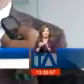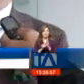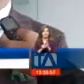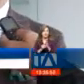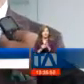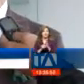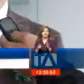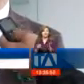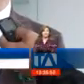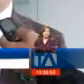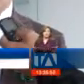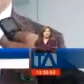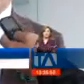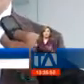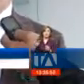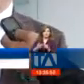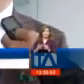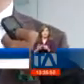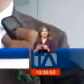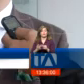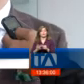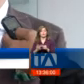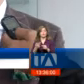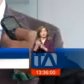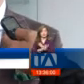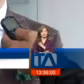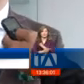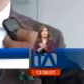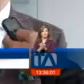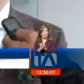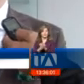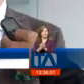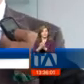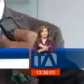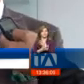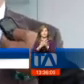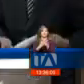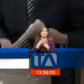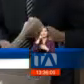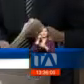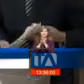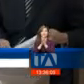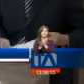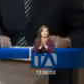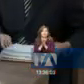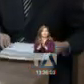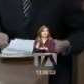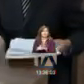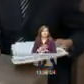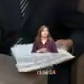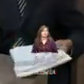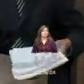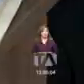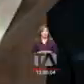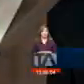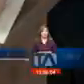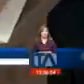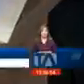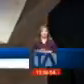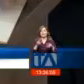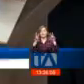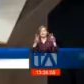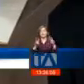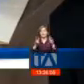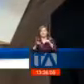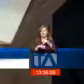su posibilidad de actuar en un proceso penal, formuló cargos por de tipos penales que la fiscalía no le había solicitado. Señalan además que se pasó por alto el fuero